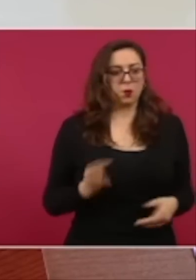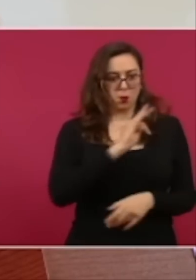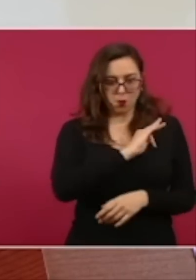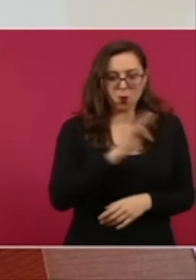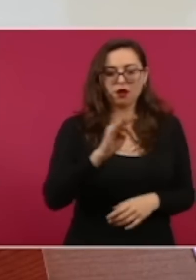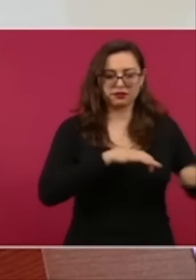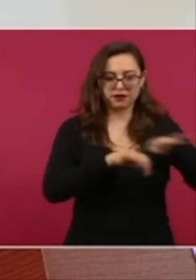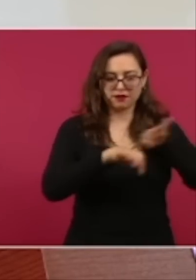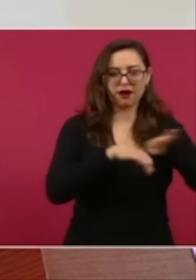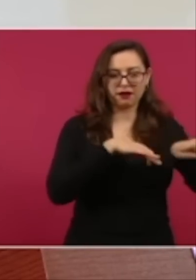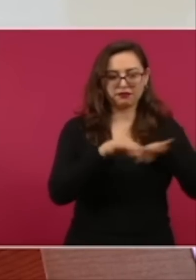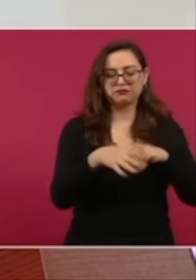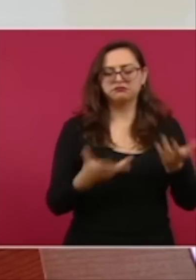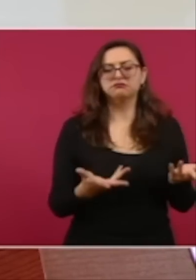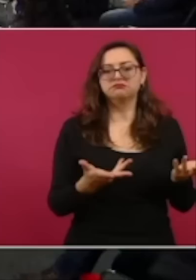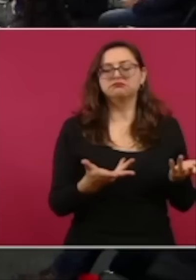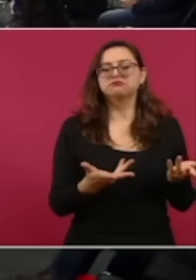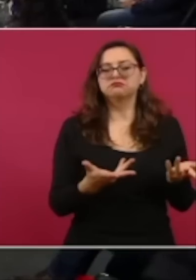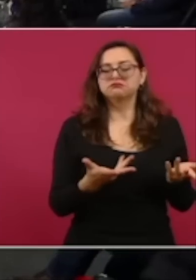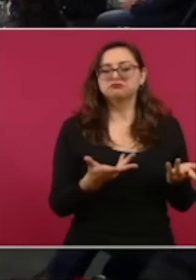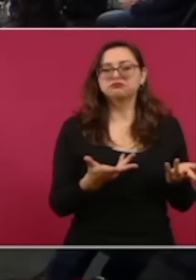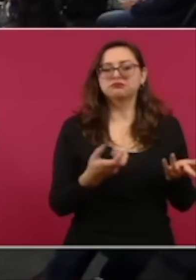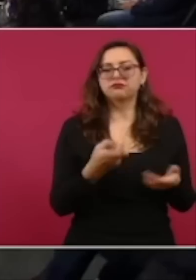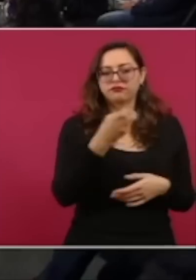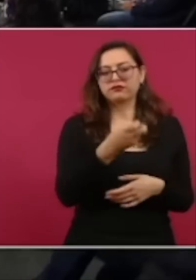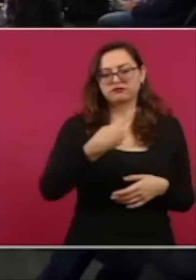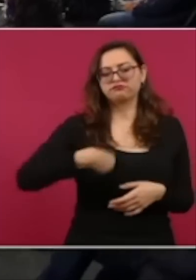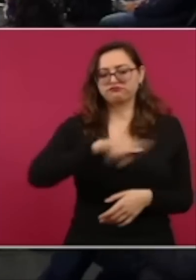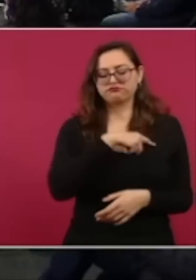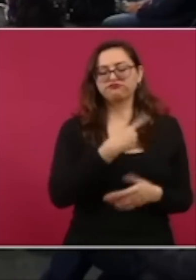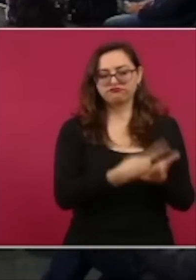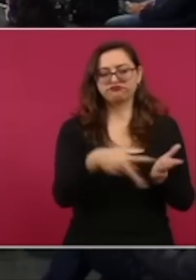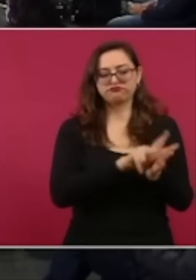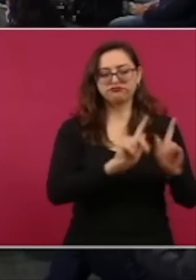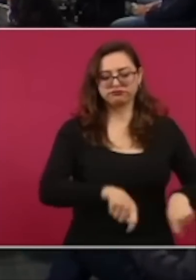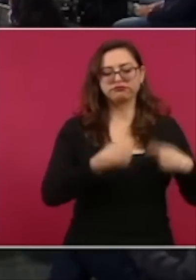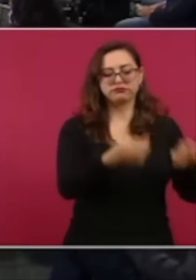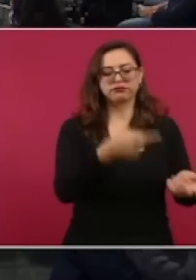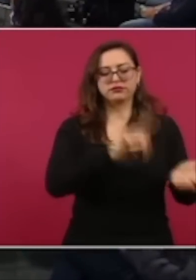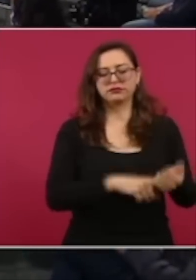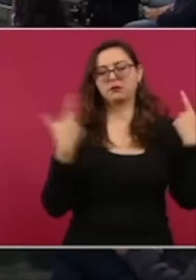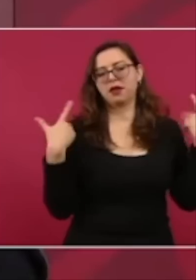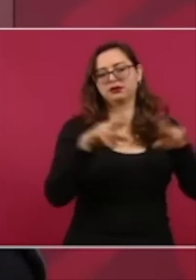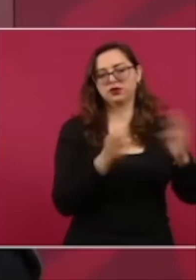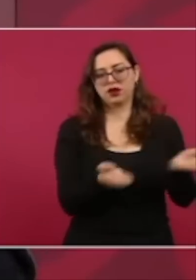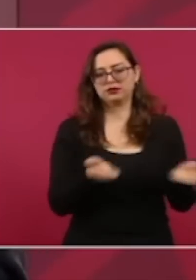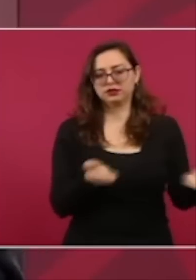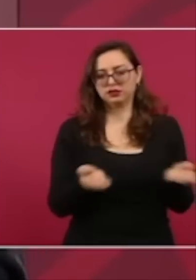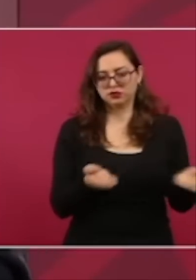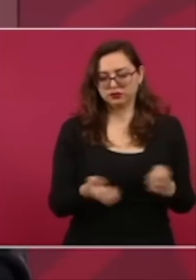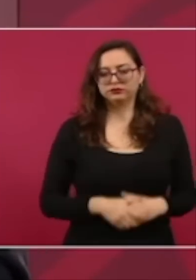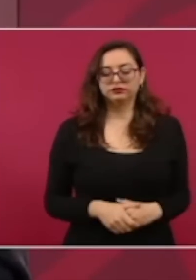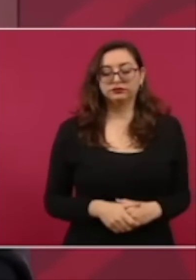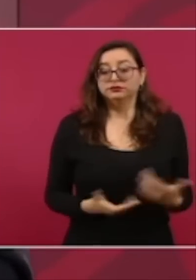una opción y se les va a garantizar que tengan una plaza como maestros de educación física. Entonces, algo